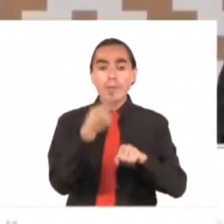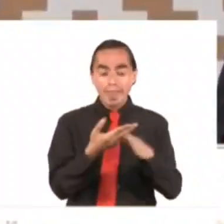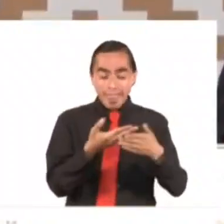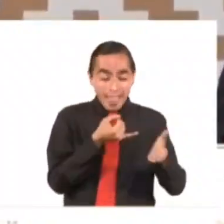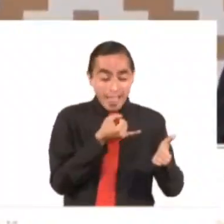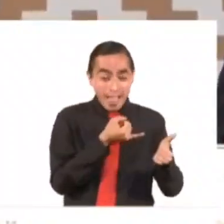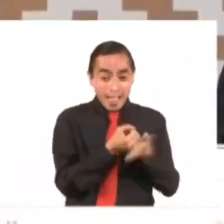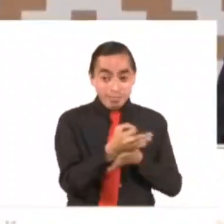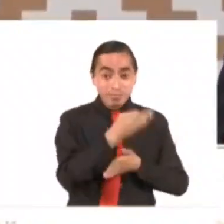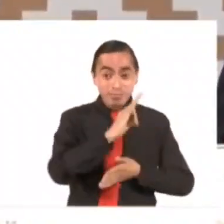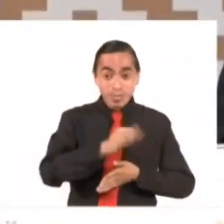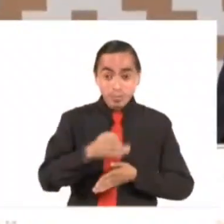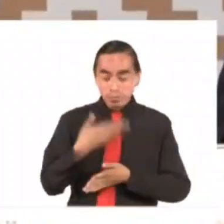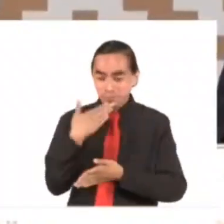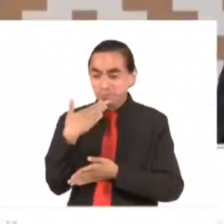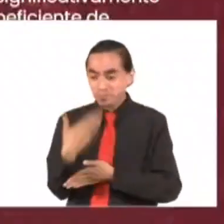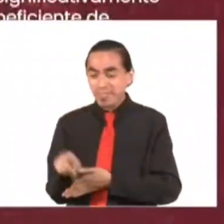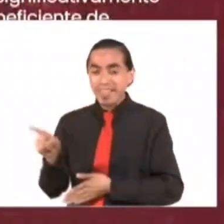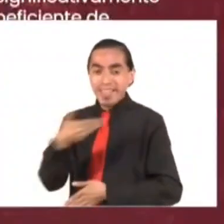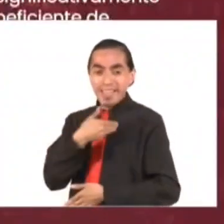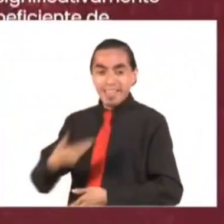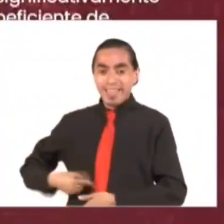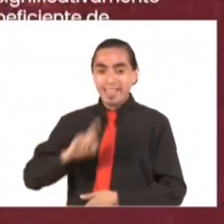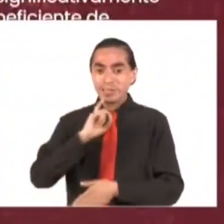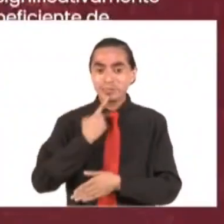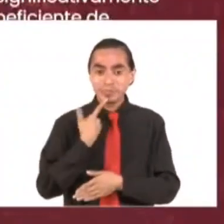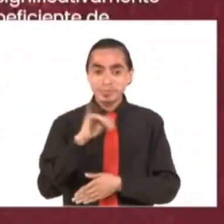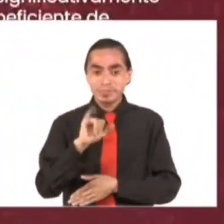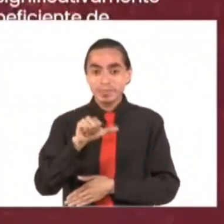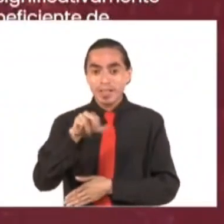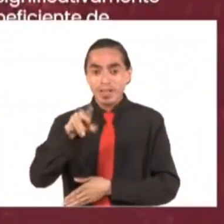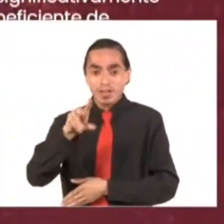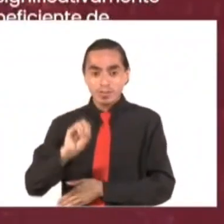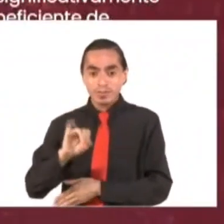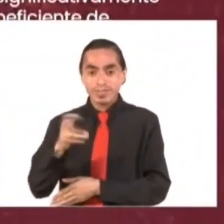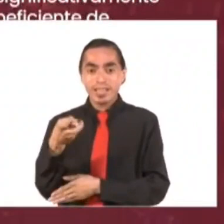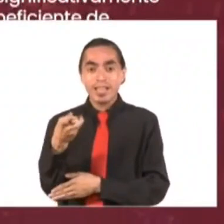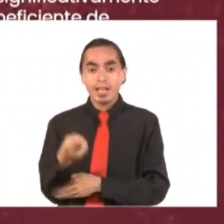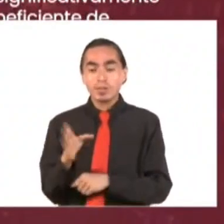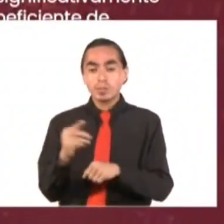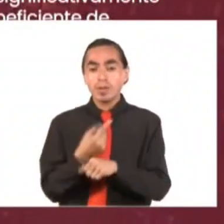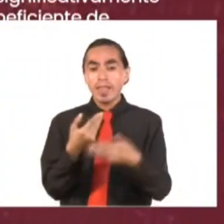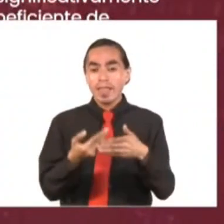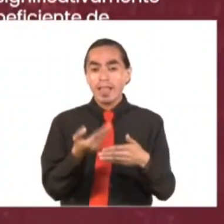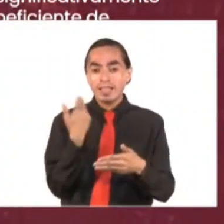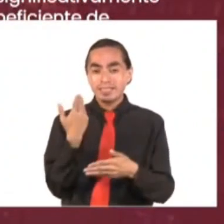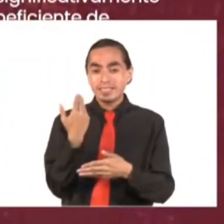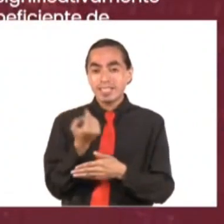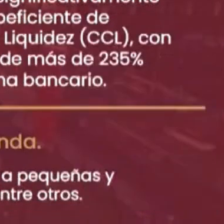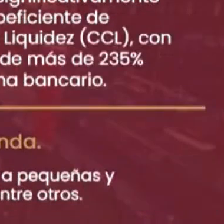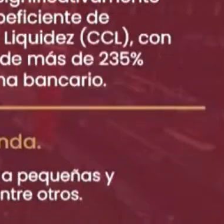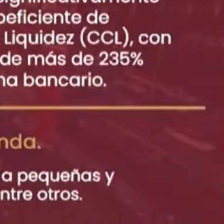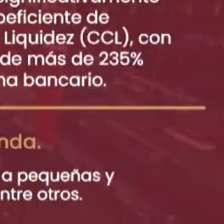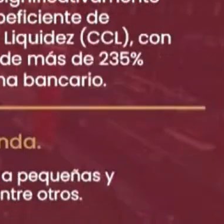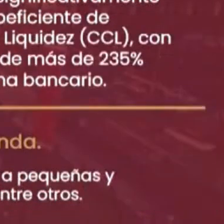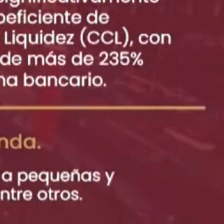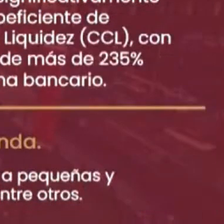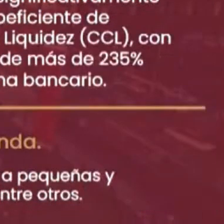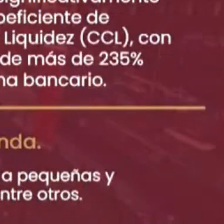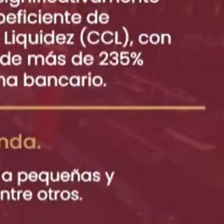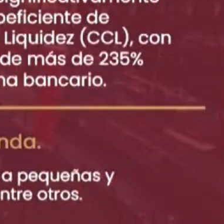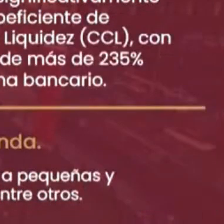en su momento por el presidente Andrés Manuel López Obrador, con lo cual, en el primer trimestre del año, la actividad económica